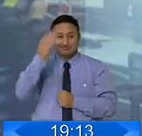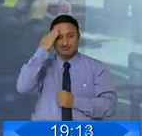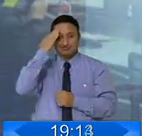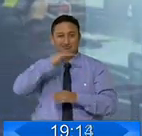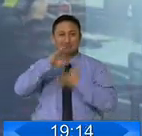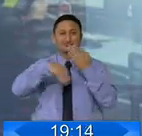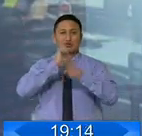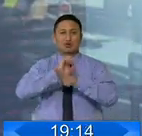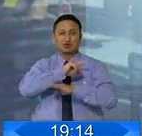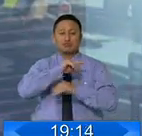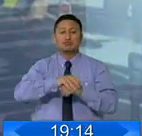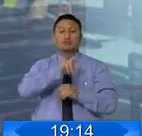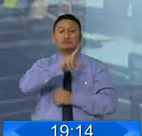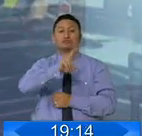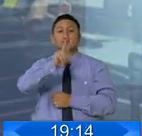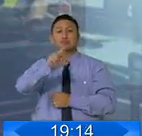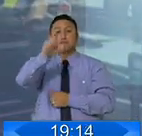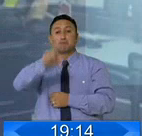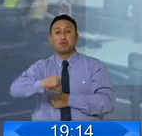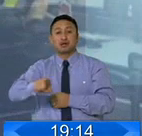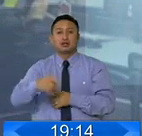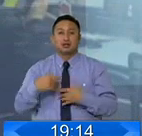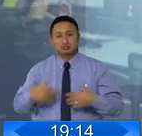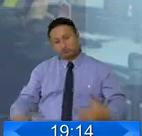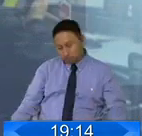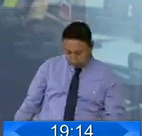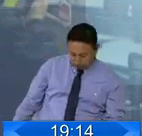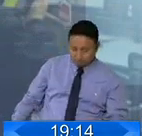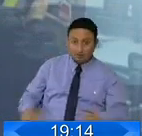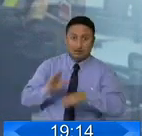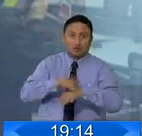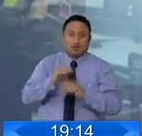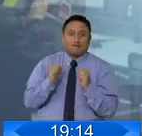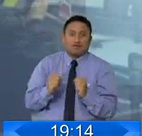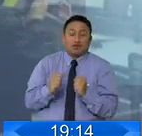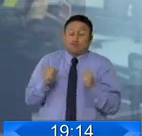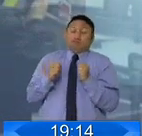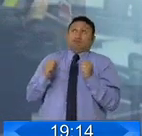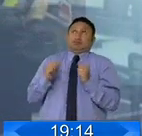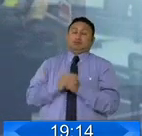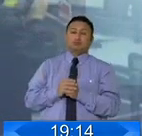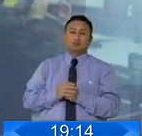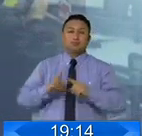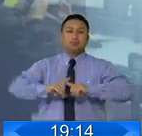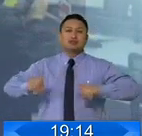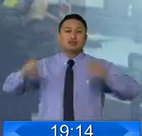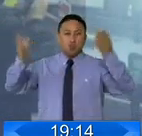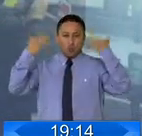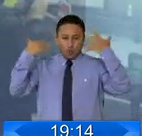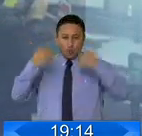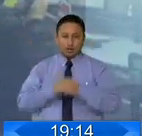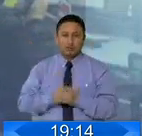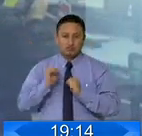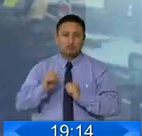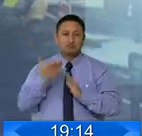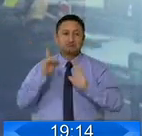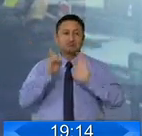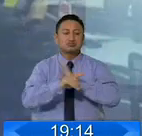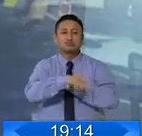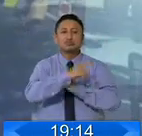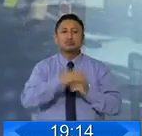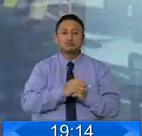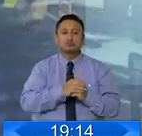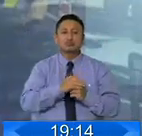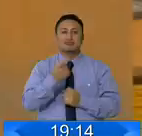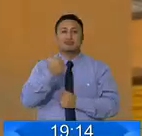nivel nacional hubo 32 personas desmayadas producto de la impresión, mientras que en Guayaquil se reportó 10 casos